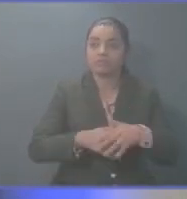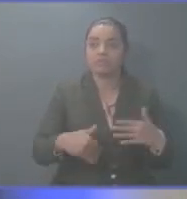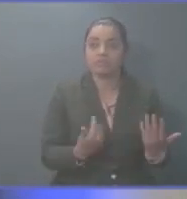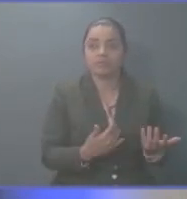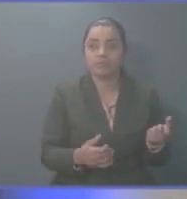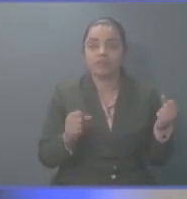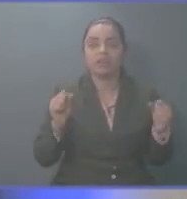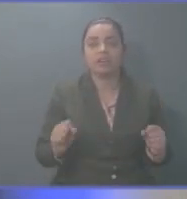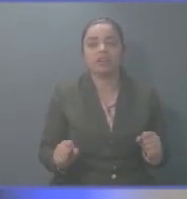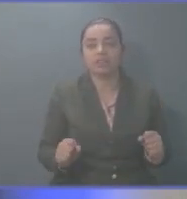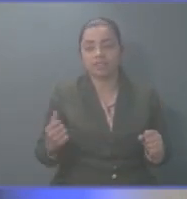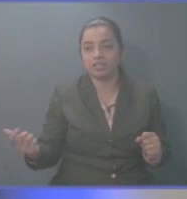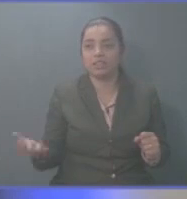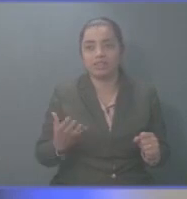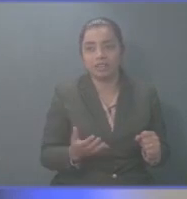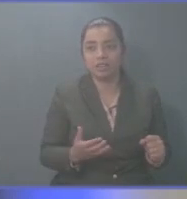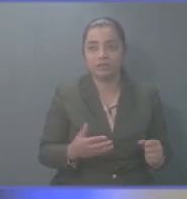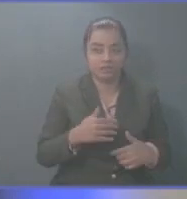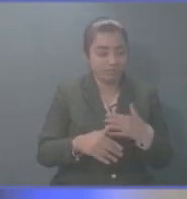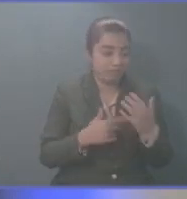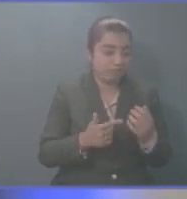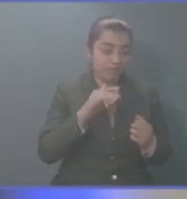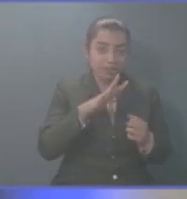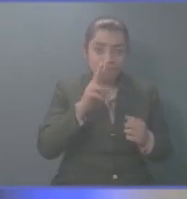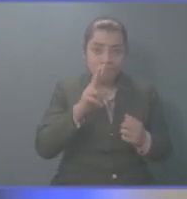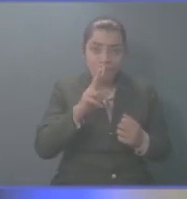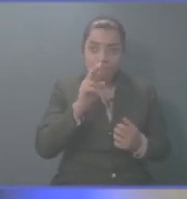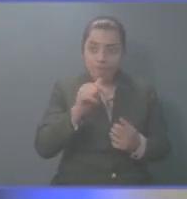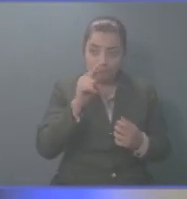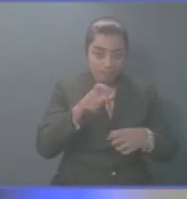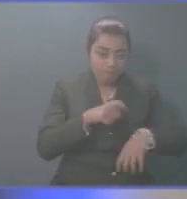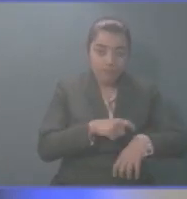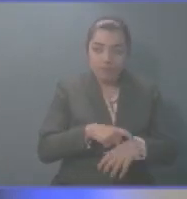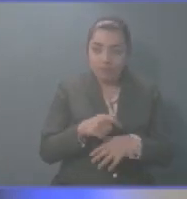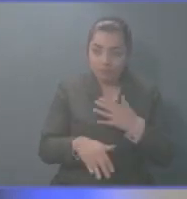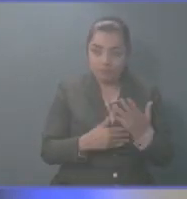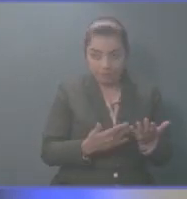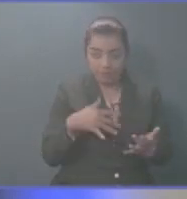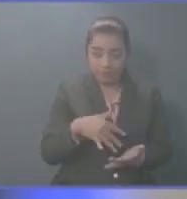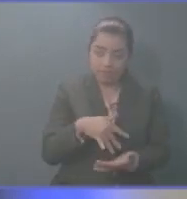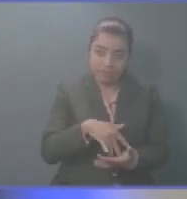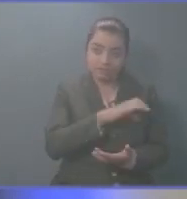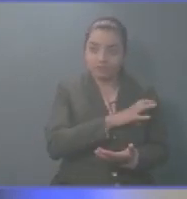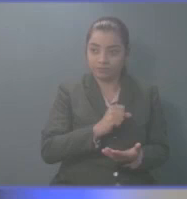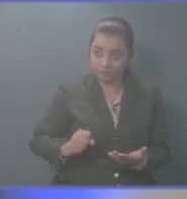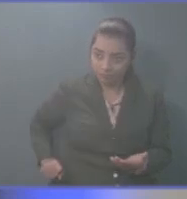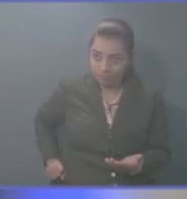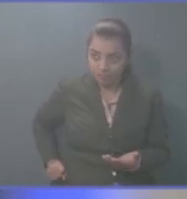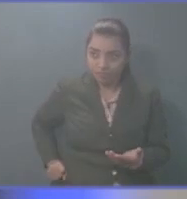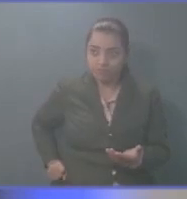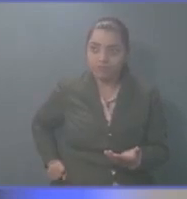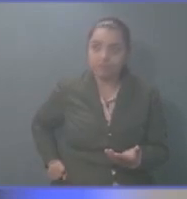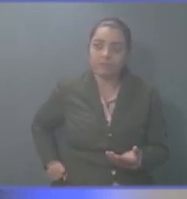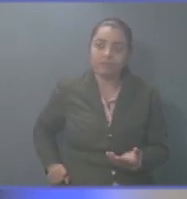en la bolsa y debe 72 centavos, ese es el nivel de deuda que tenemos los salvadoreños hoy por hoy. Solo tenés